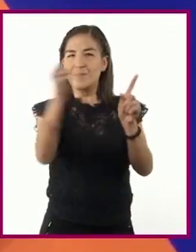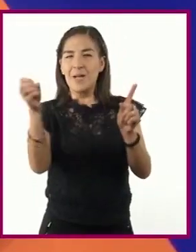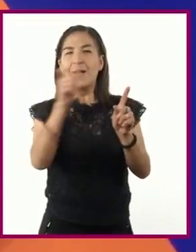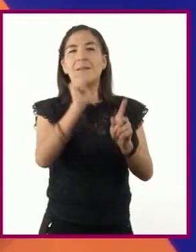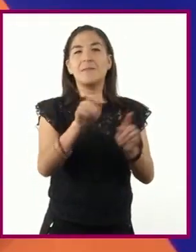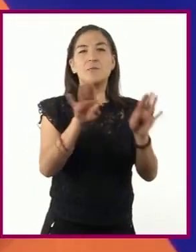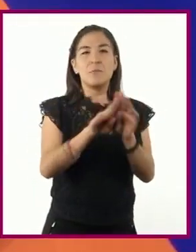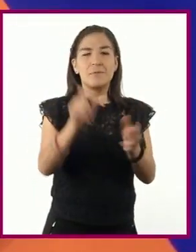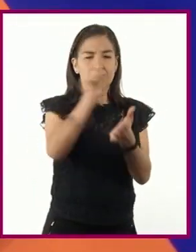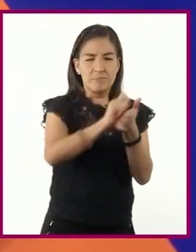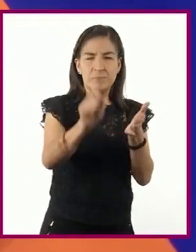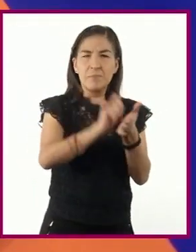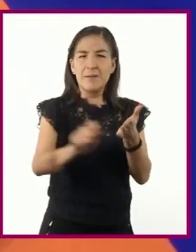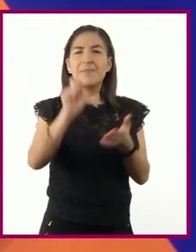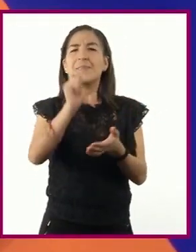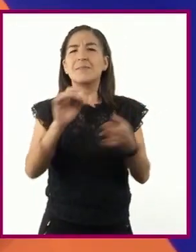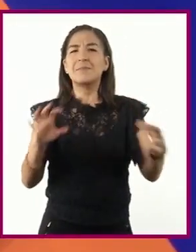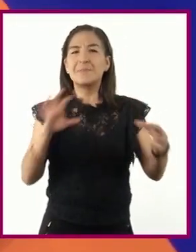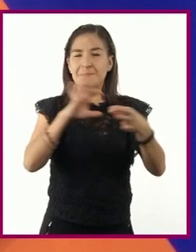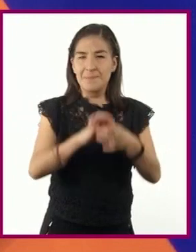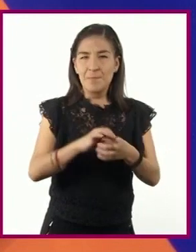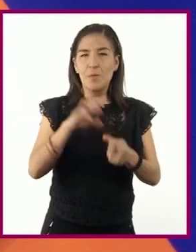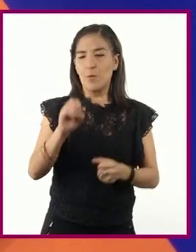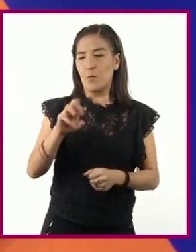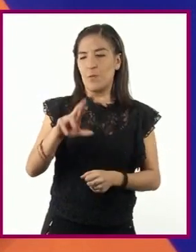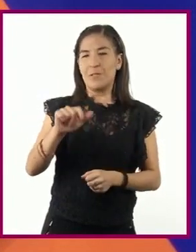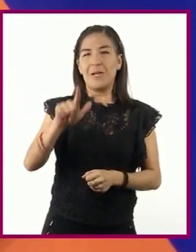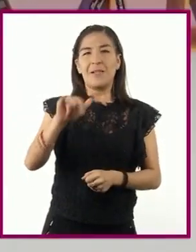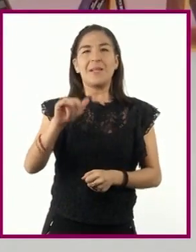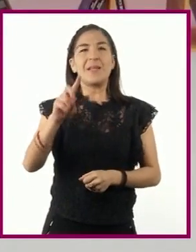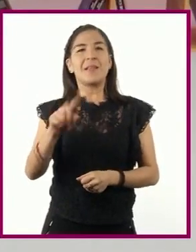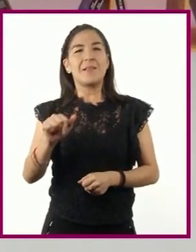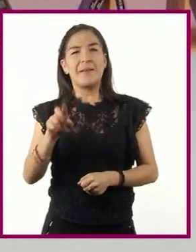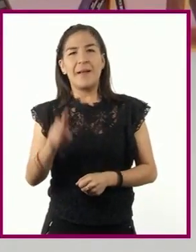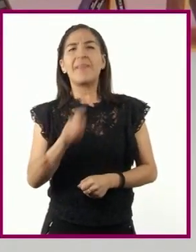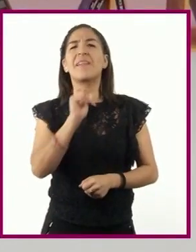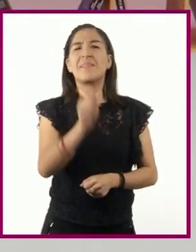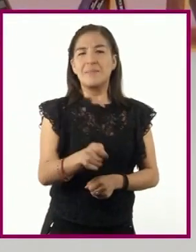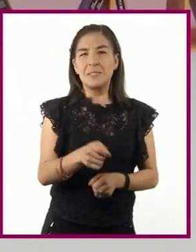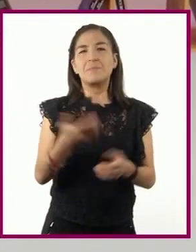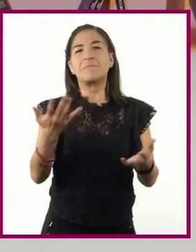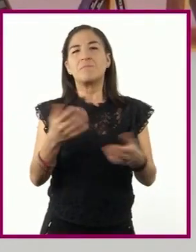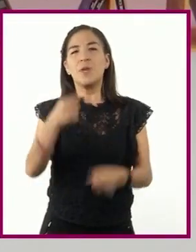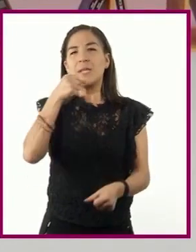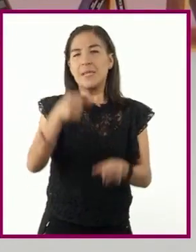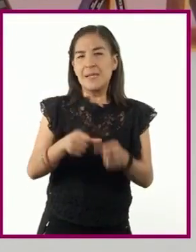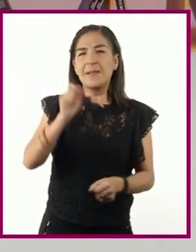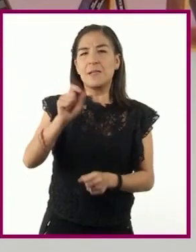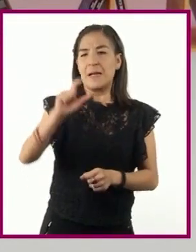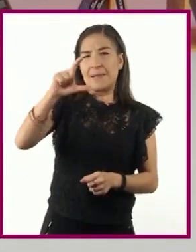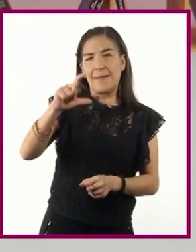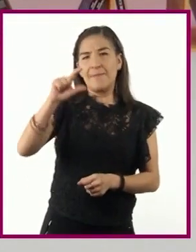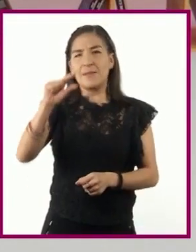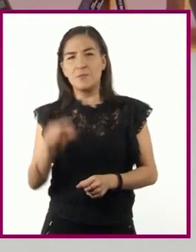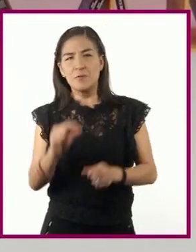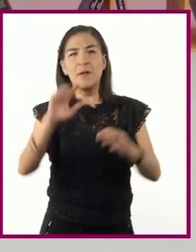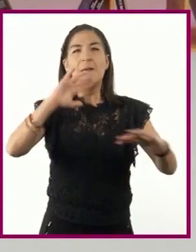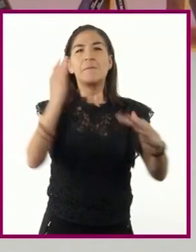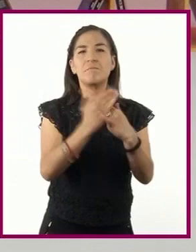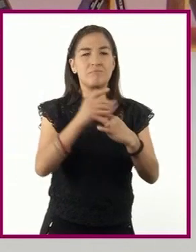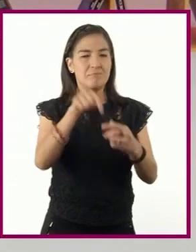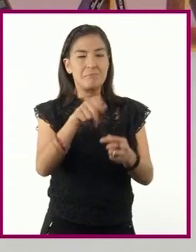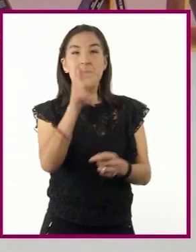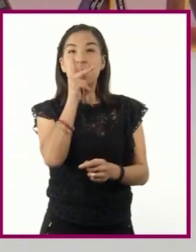la escritura traslada elementos de la oralidad, con recursos como el tamaño de la letra y espacios entre